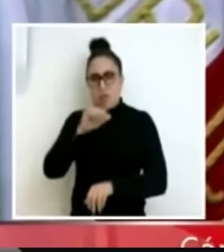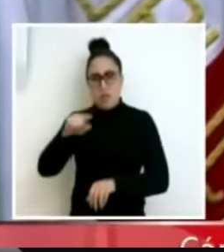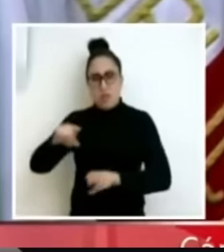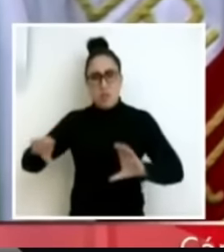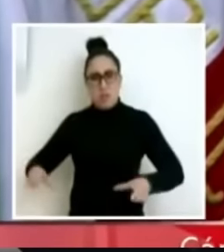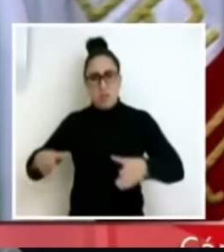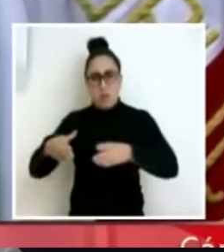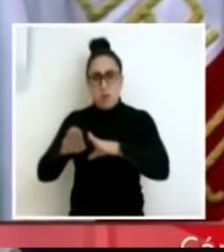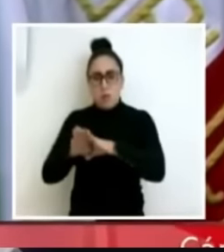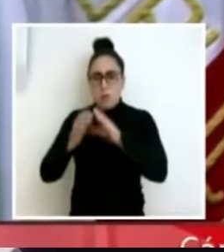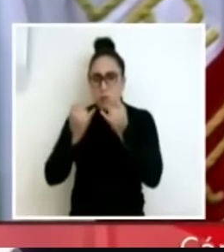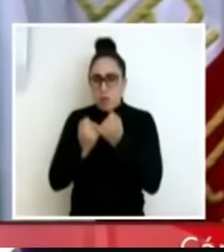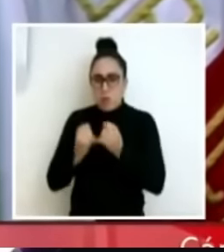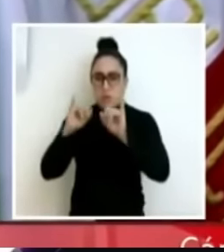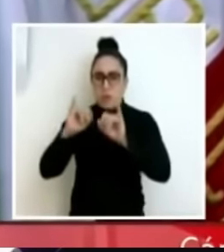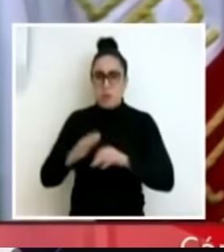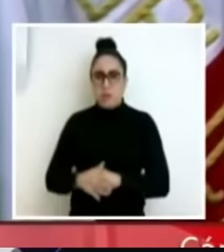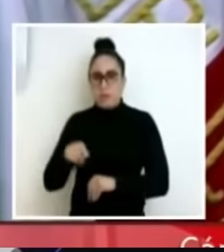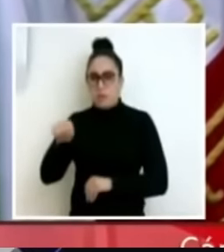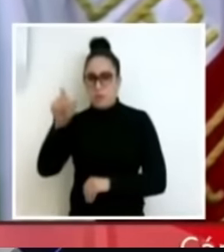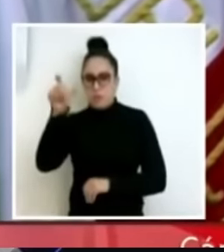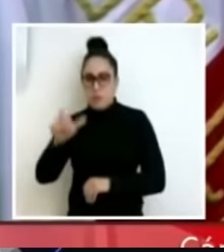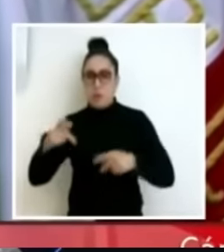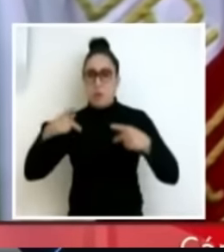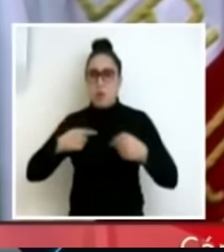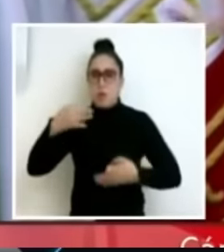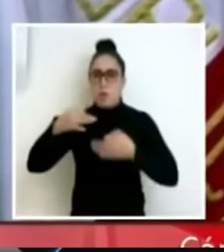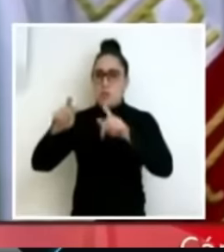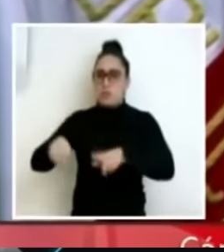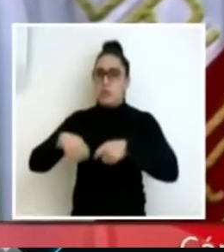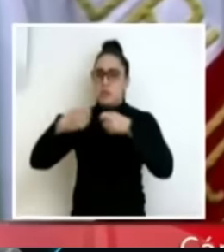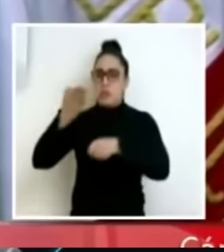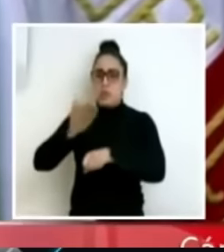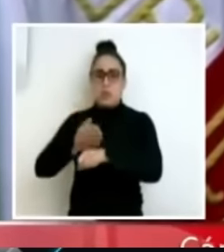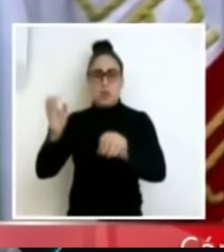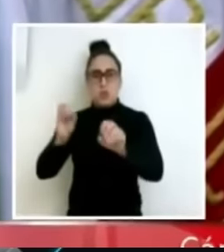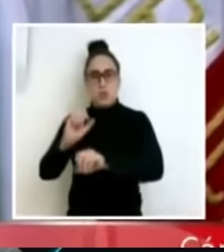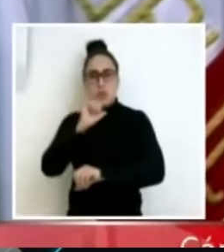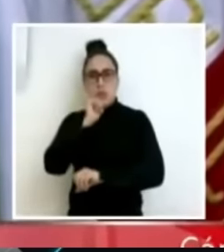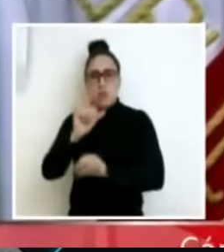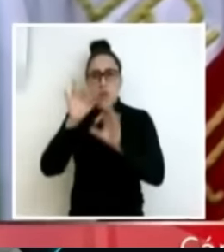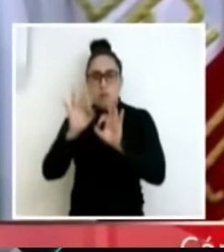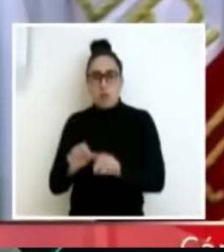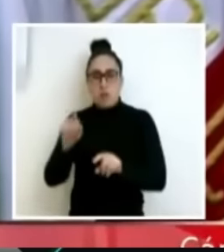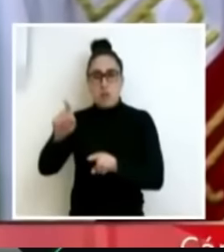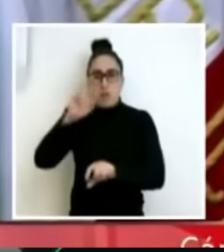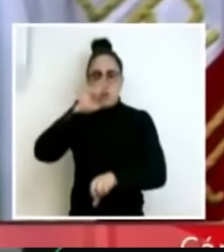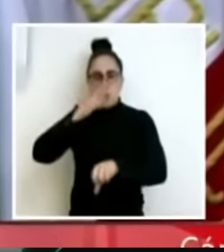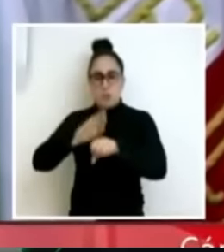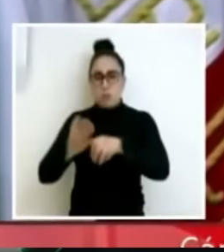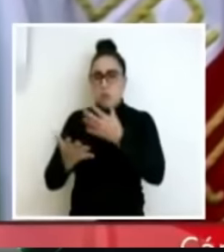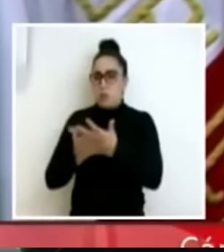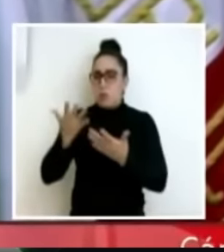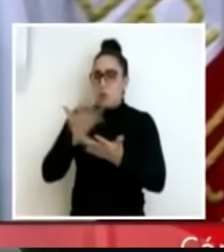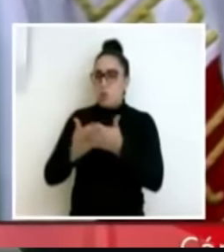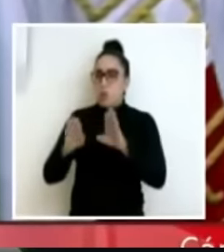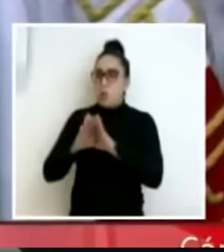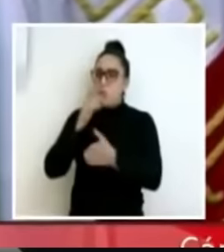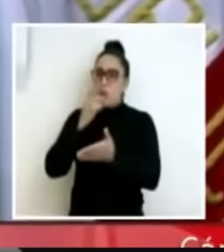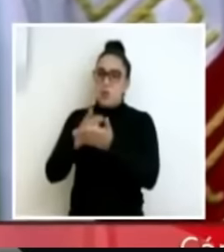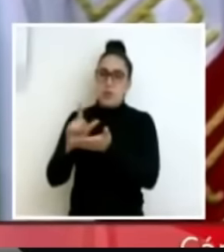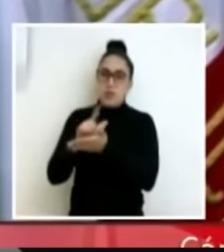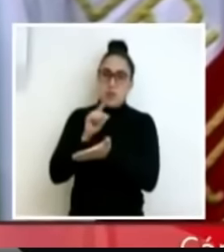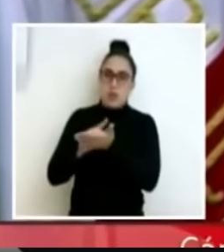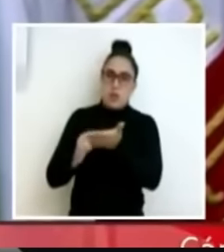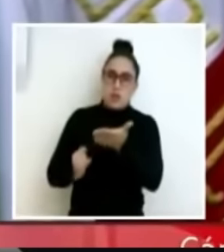los juzgadores no han podido ser sancionados? Si ellos son la ley, ellos son los que aplican la ley, no se la